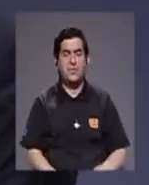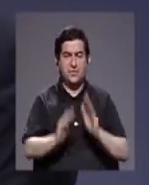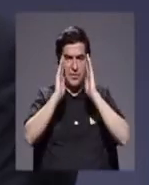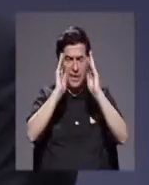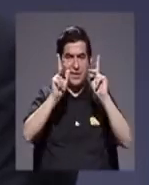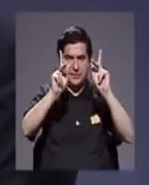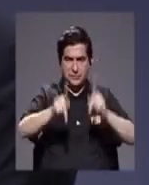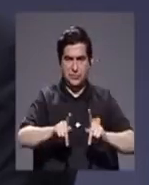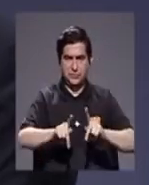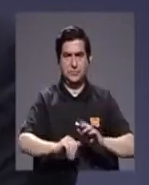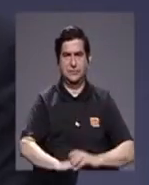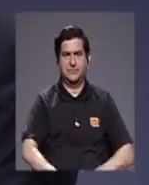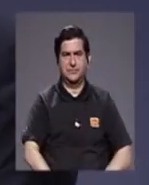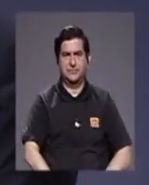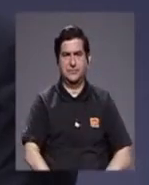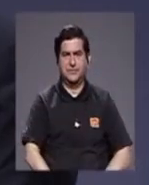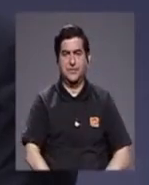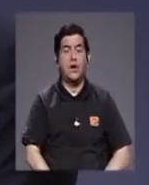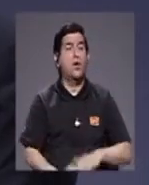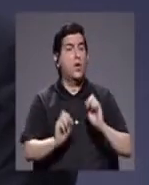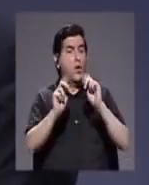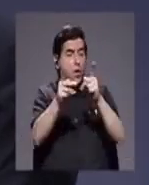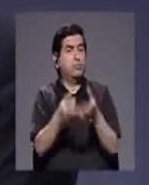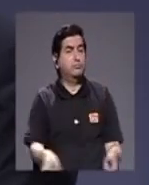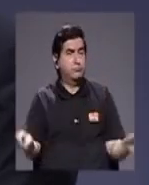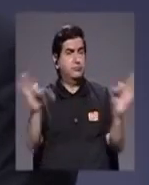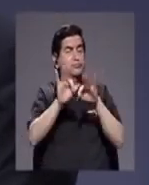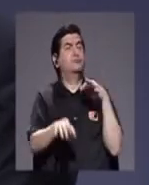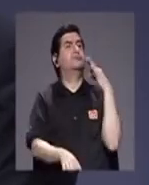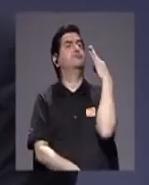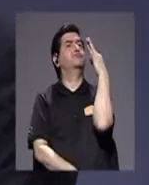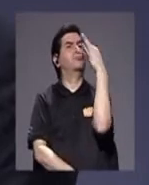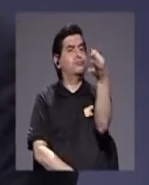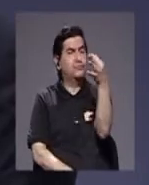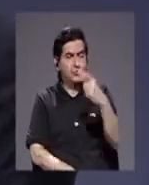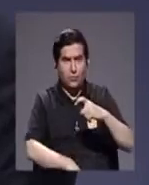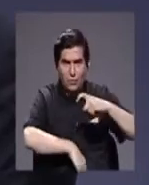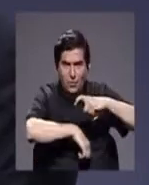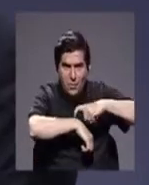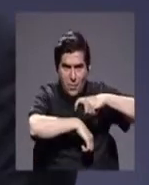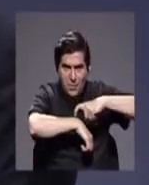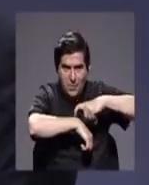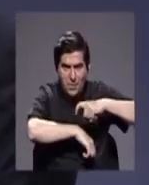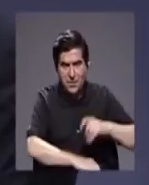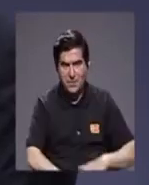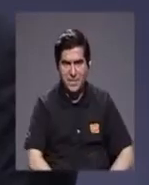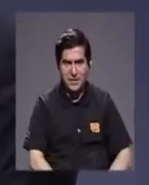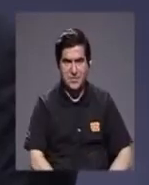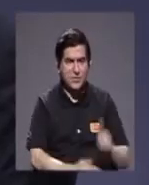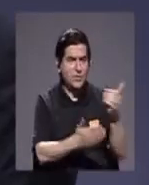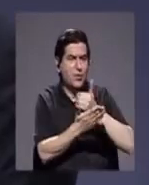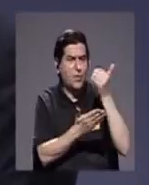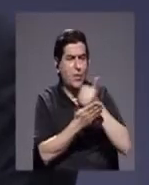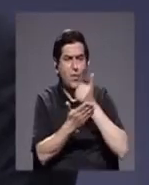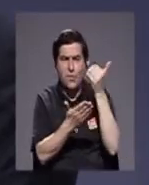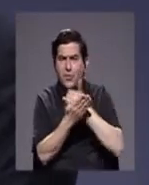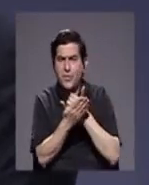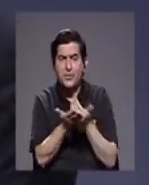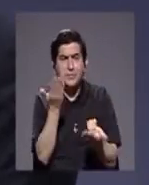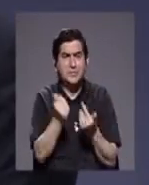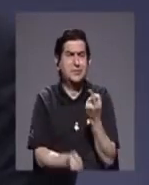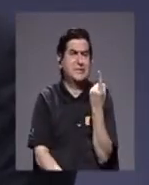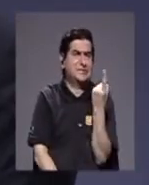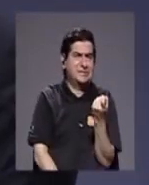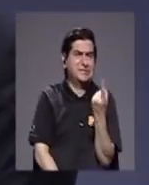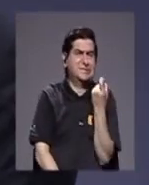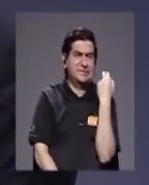paciente. Entonces, realmente hay una gran oportunidad para el futuro, en momentos en que los recursos probablemente van a escasear